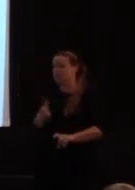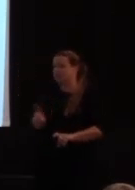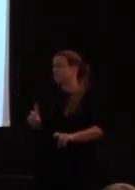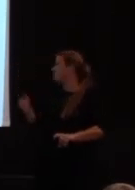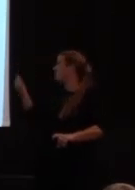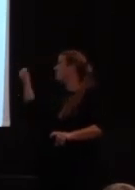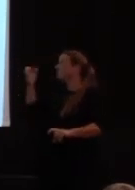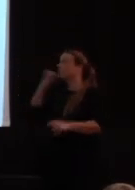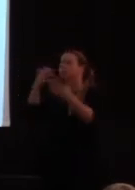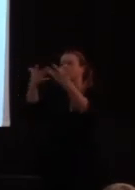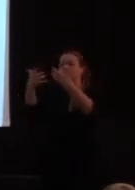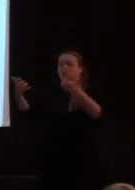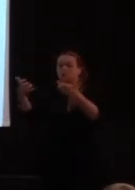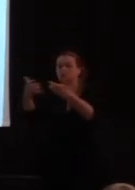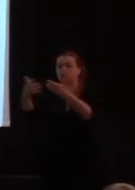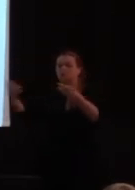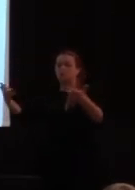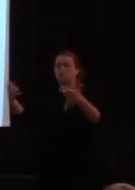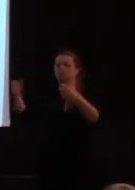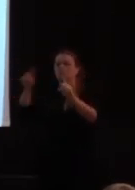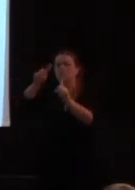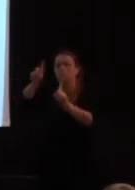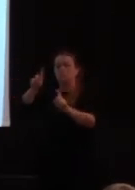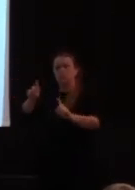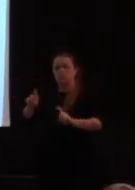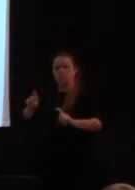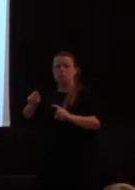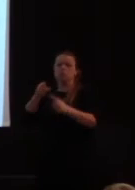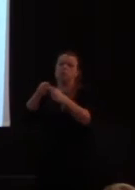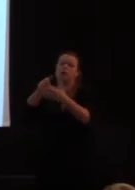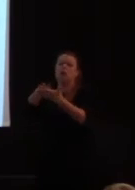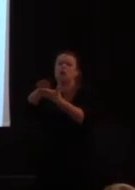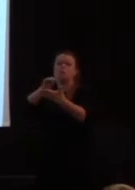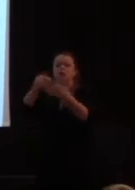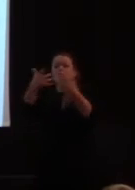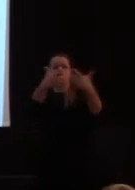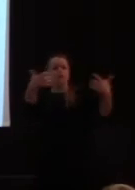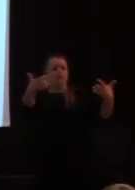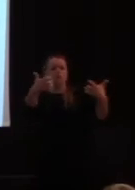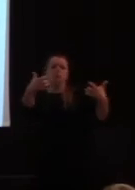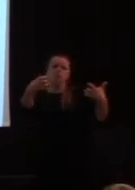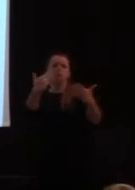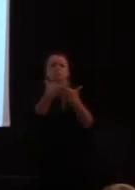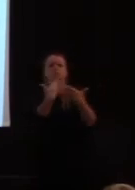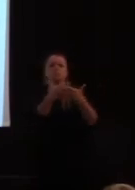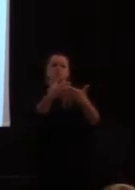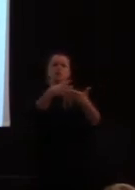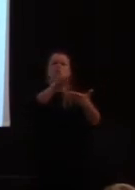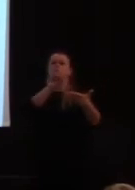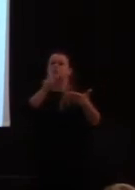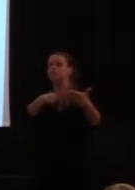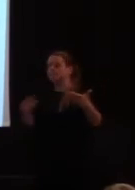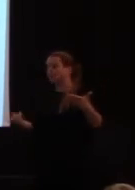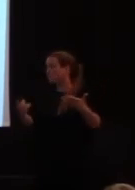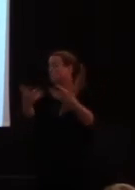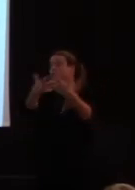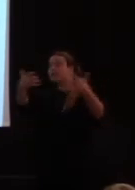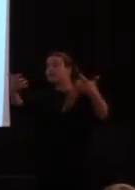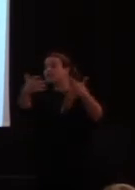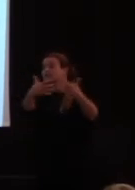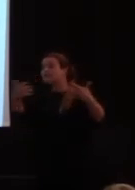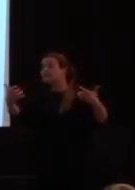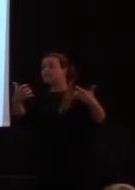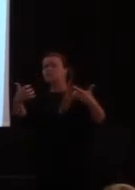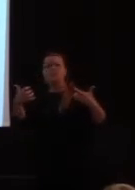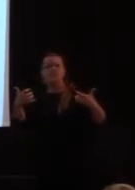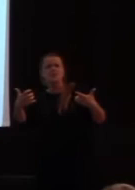texto que lo digo, no voy a formular unas preguntas de comprensión lectora. También me un texto que es